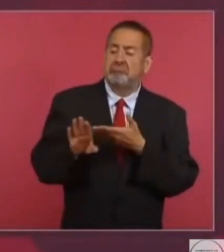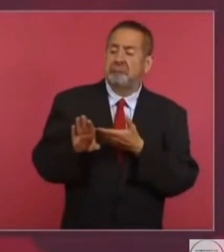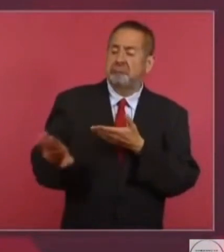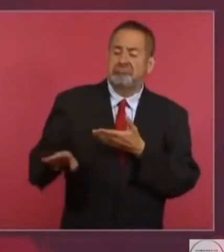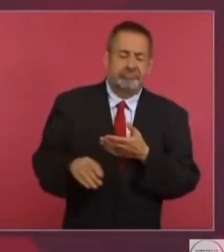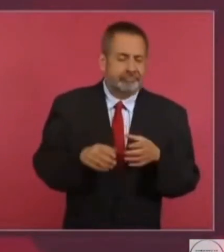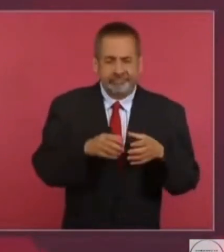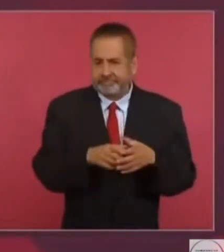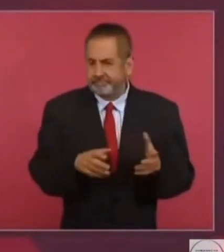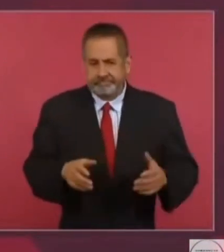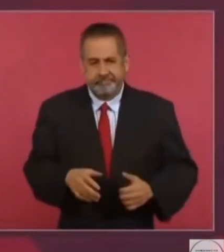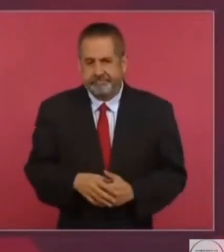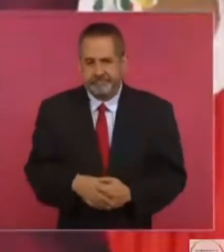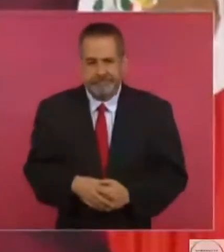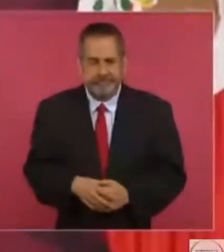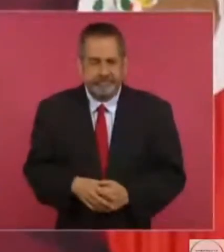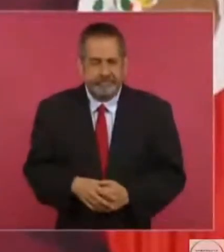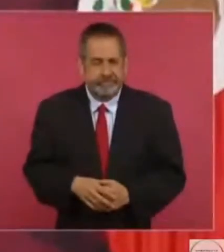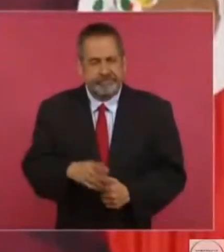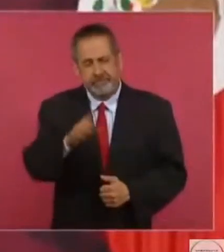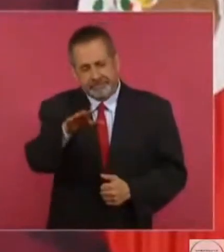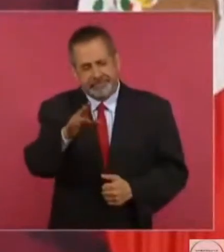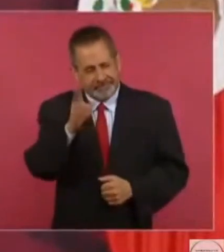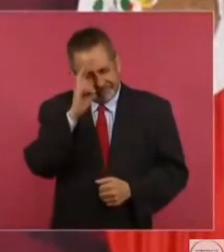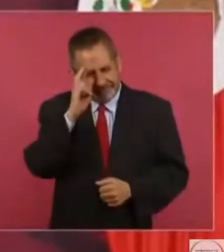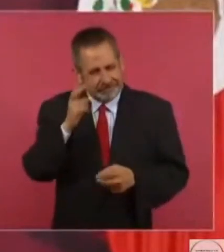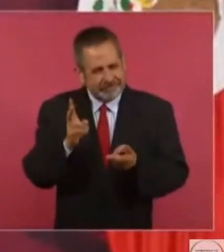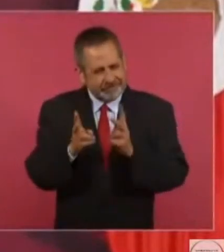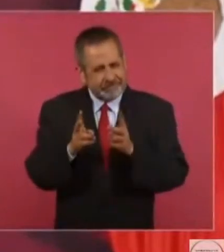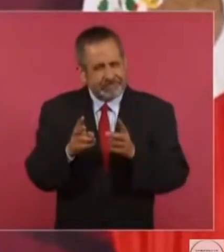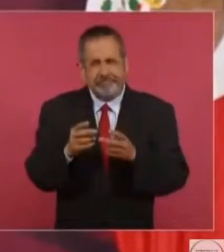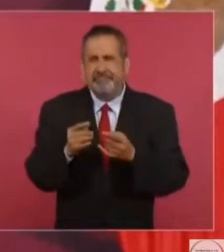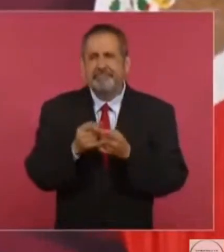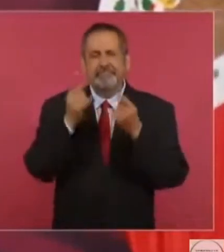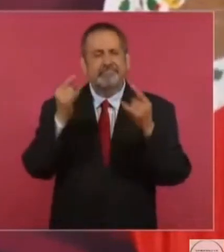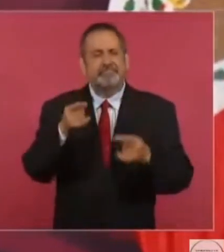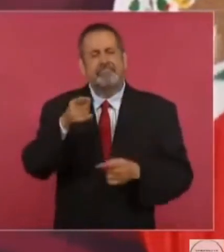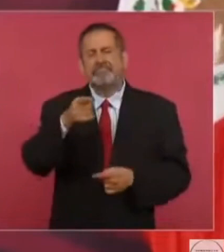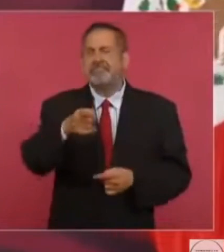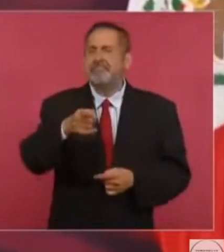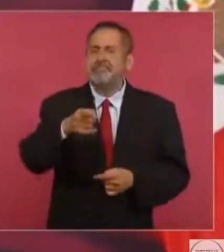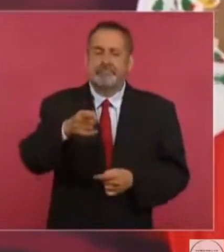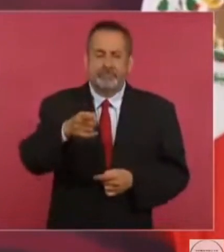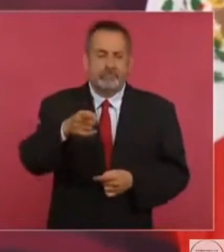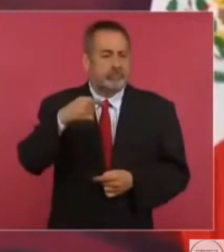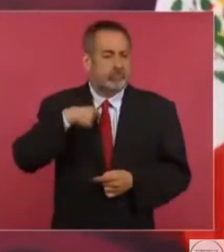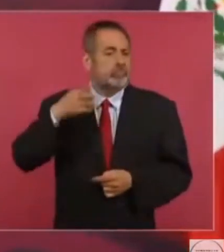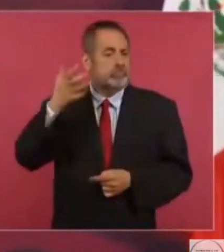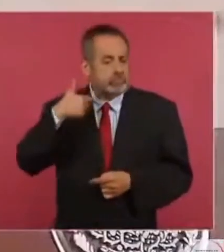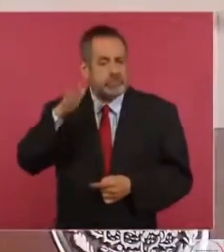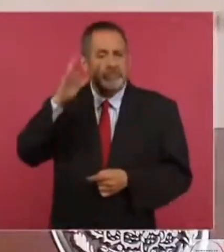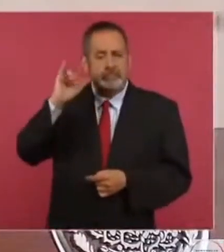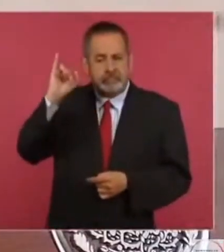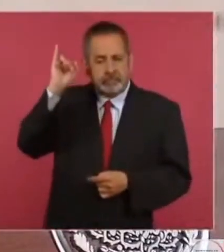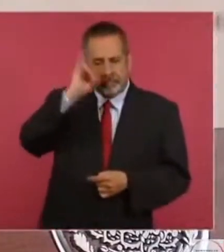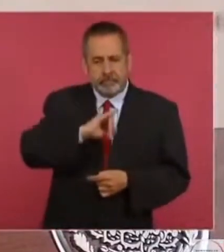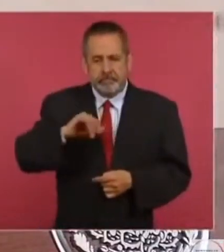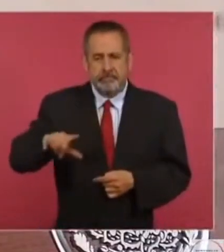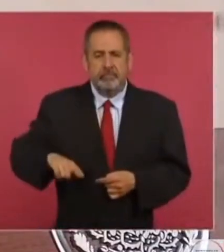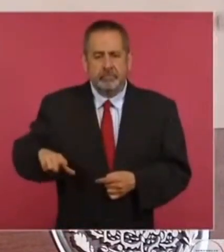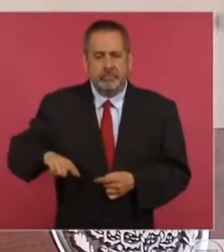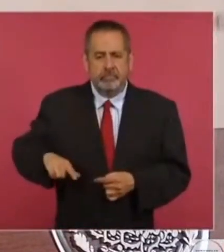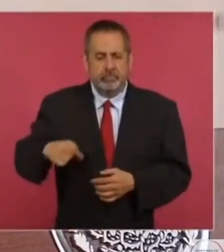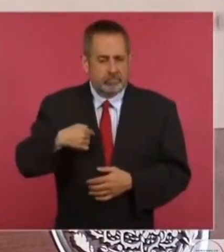Yo les platiqué en una ocasión que era yo jefe de gobierno